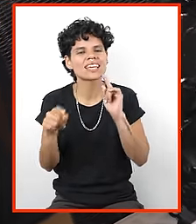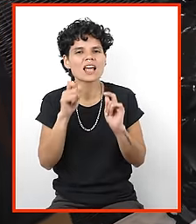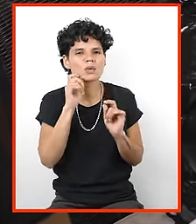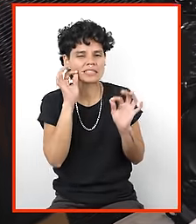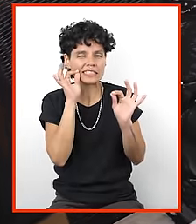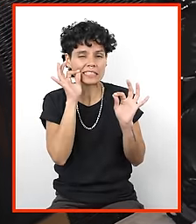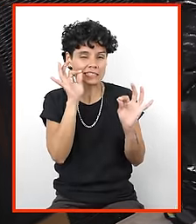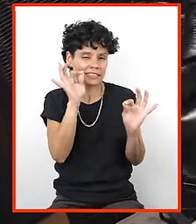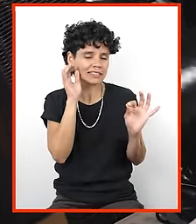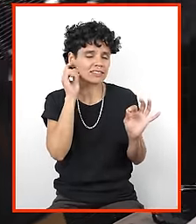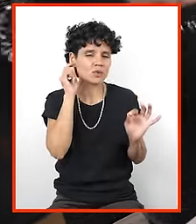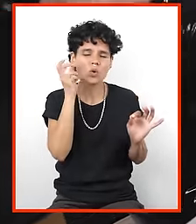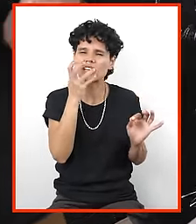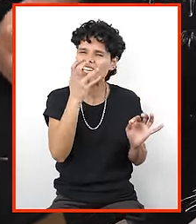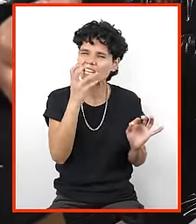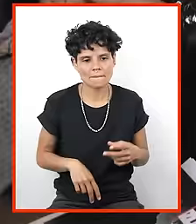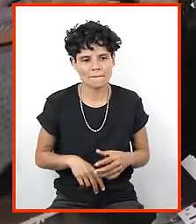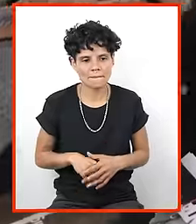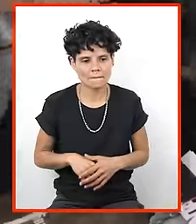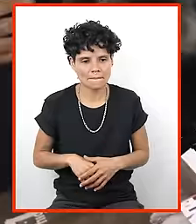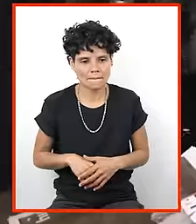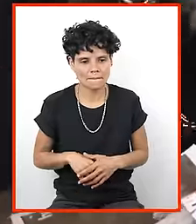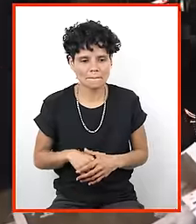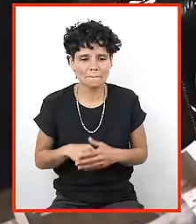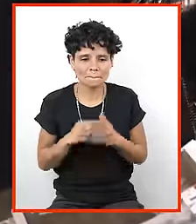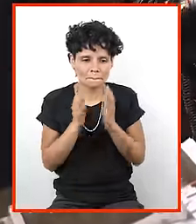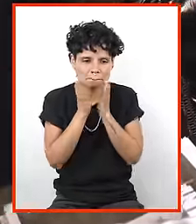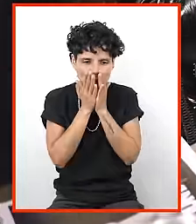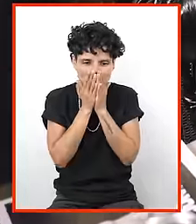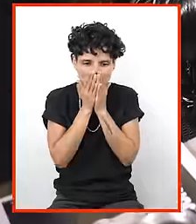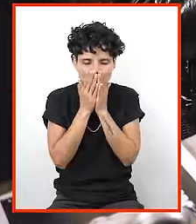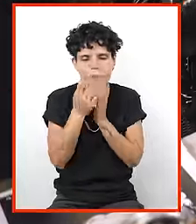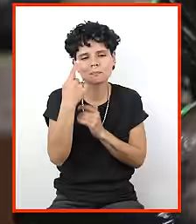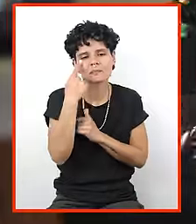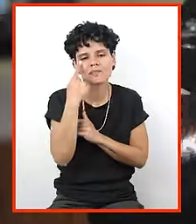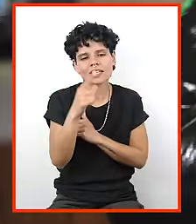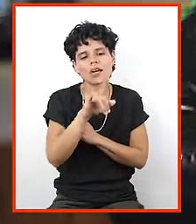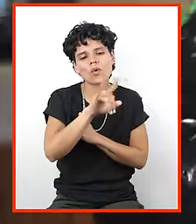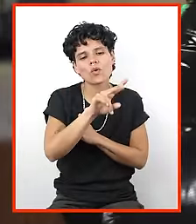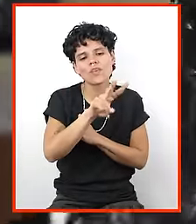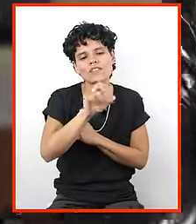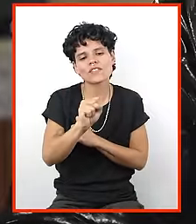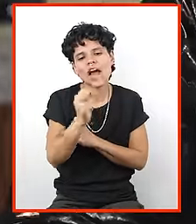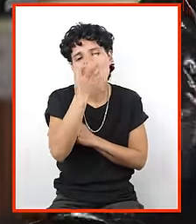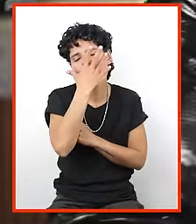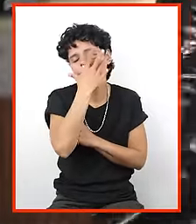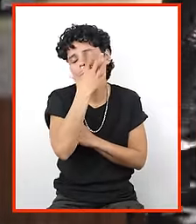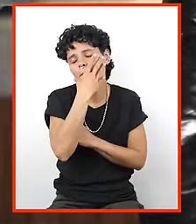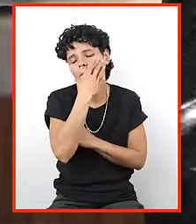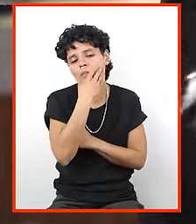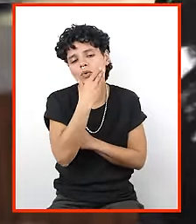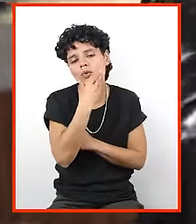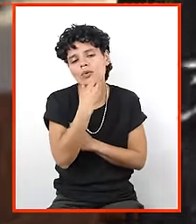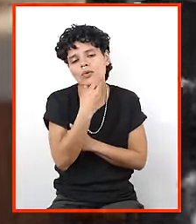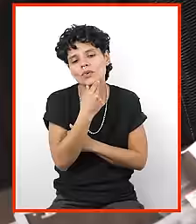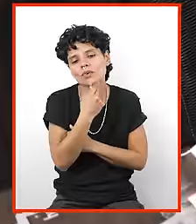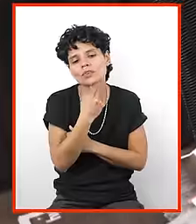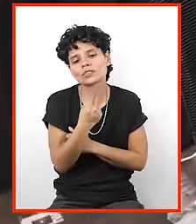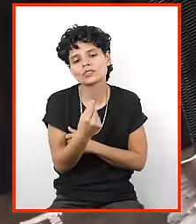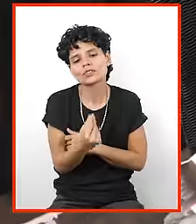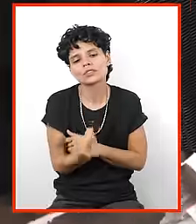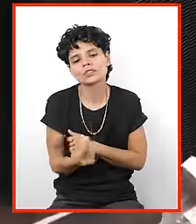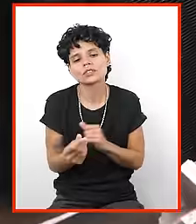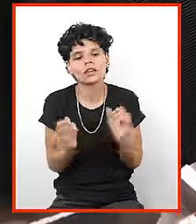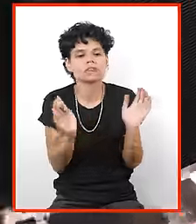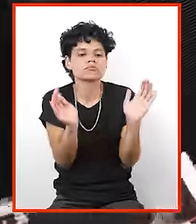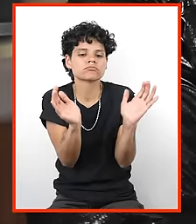único. Y además, hemos tenido varios. Mírala, es tan hermosa. Aquí está Buba.